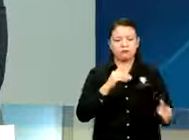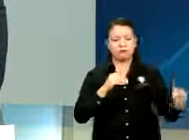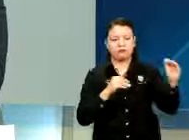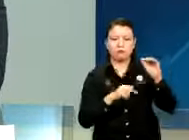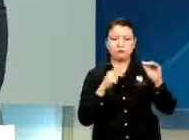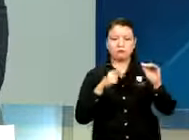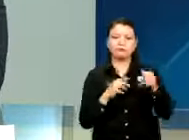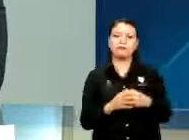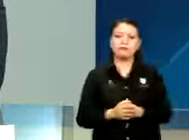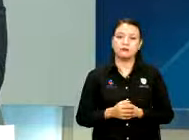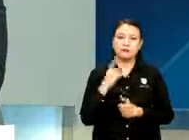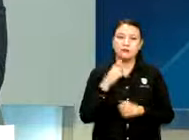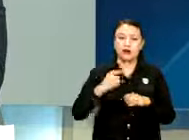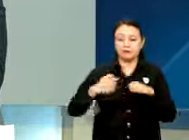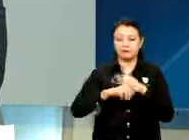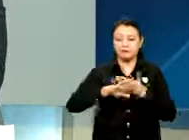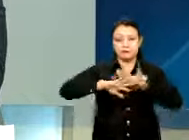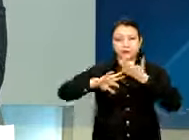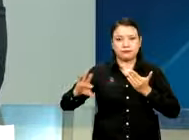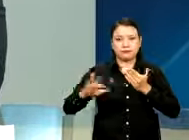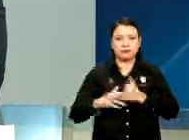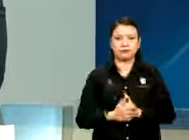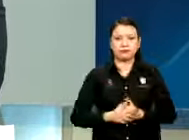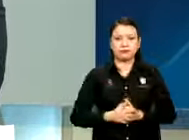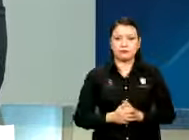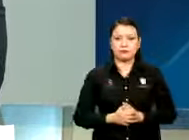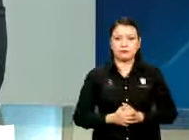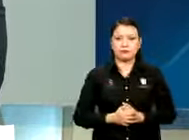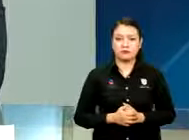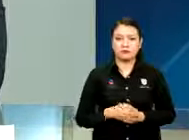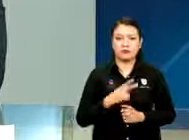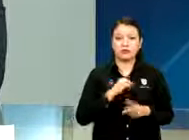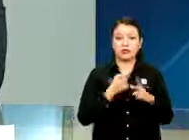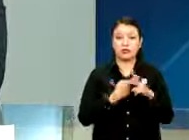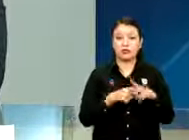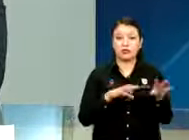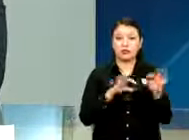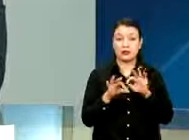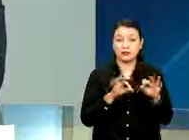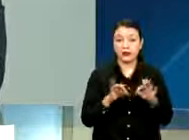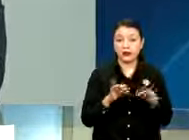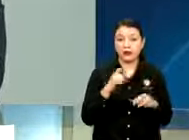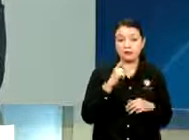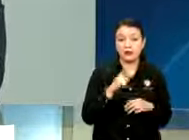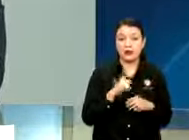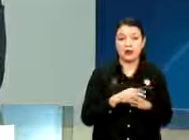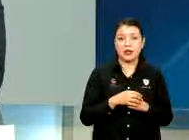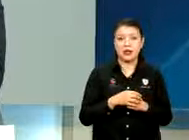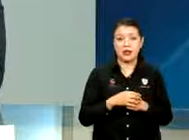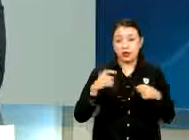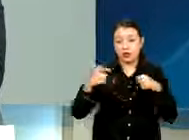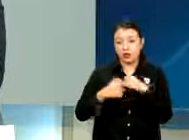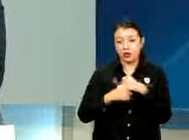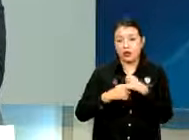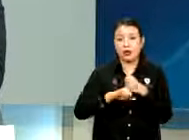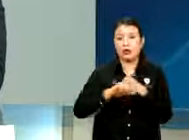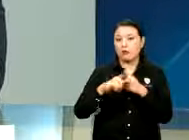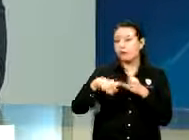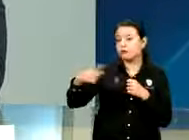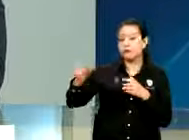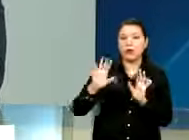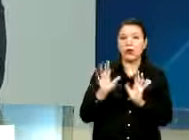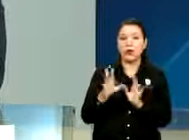los principales encomiendas cuando cuando iniciamos estos trabajos fue abatir la impunidad y abatir la impunidad significa de una